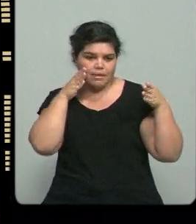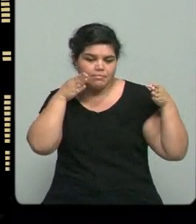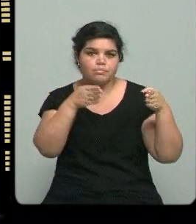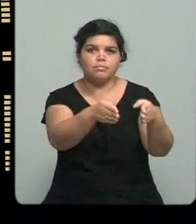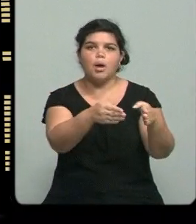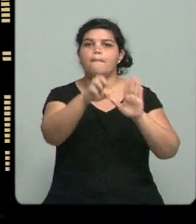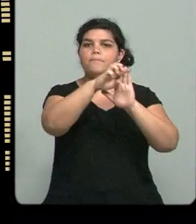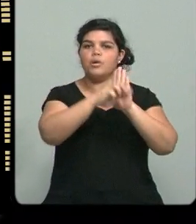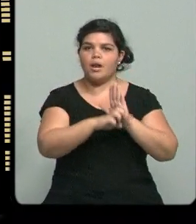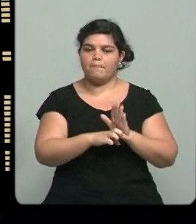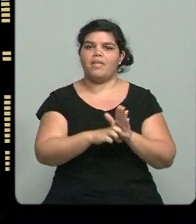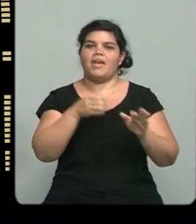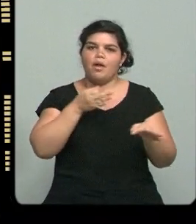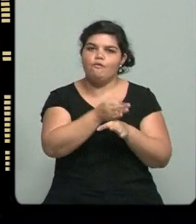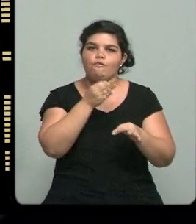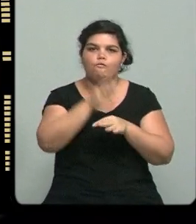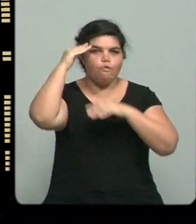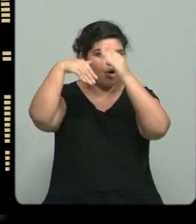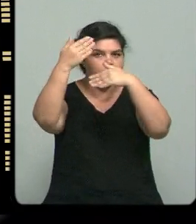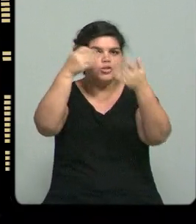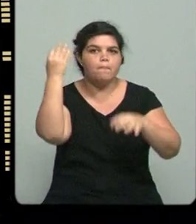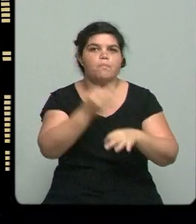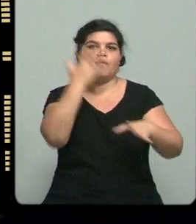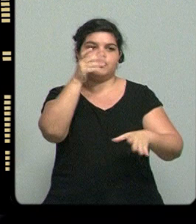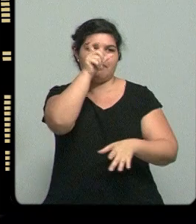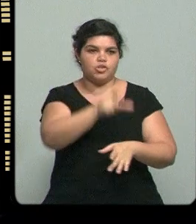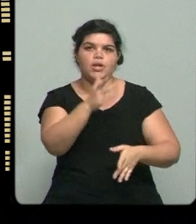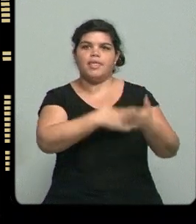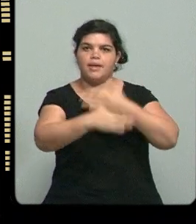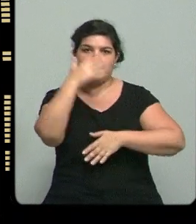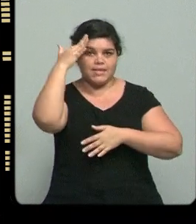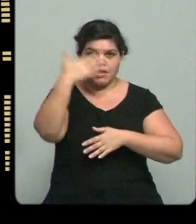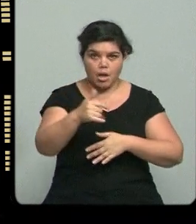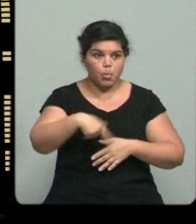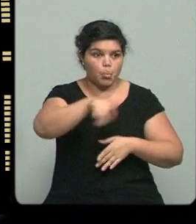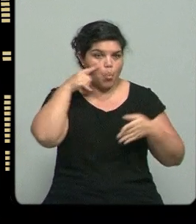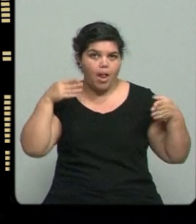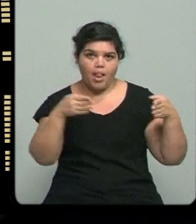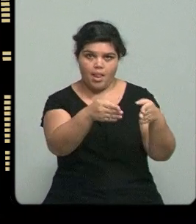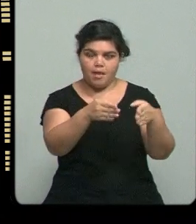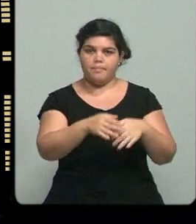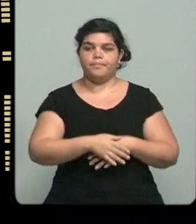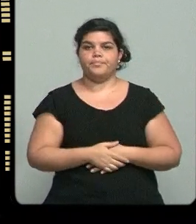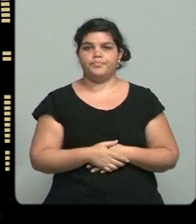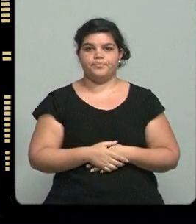tema a través del programa de formación profesional para personas con discapacidad intelectual.